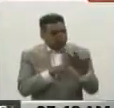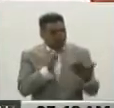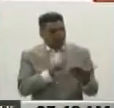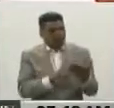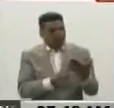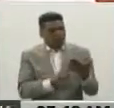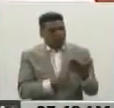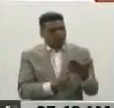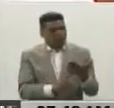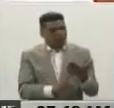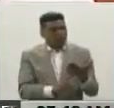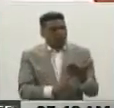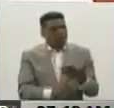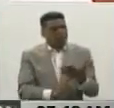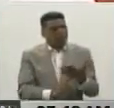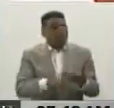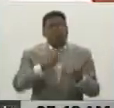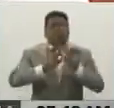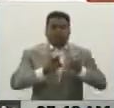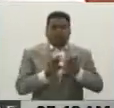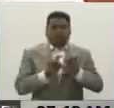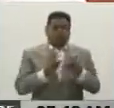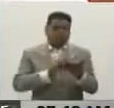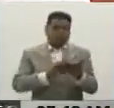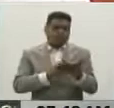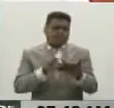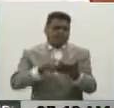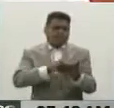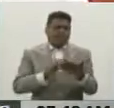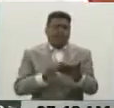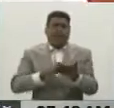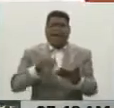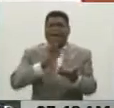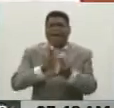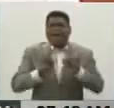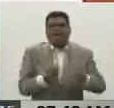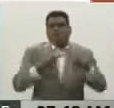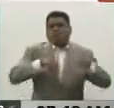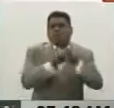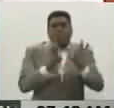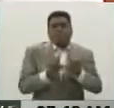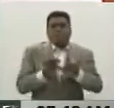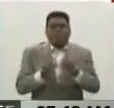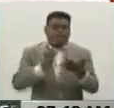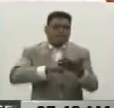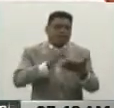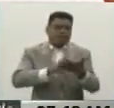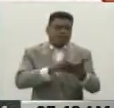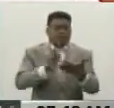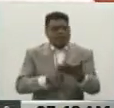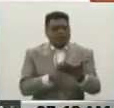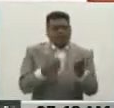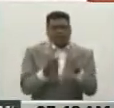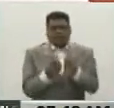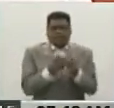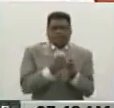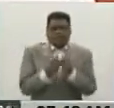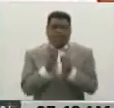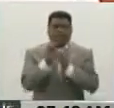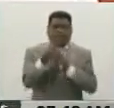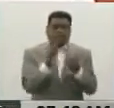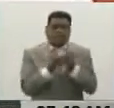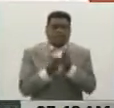O sea, así como existe el bachaquero que oferta los productos mal habidos a través de las redes sociales,